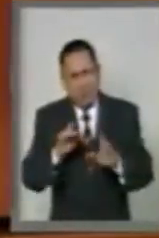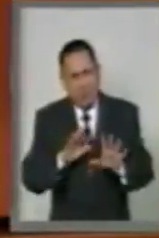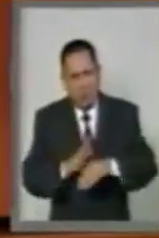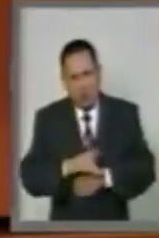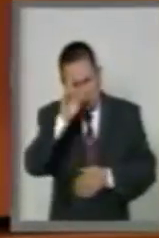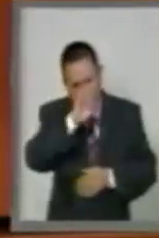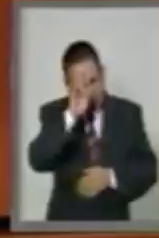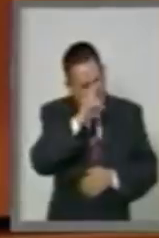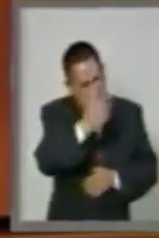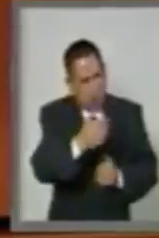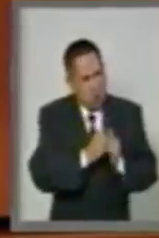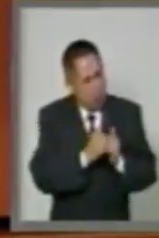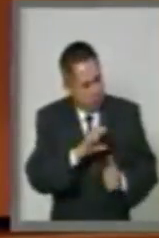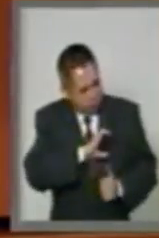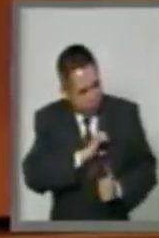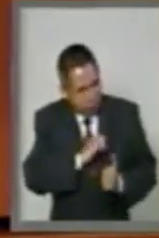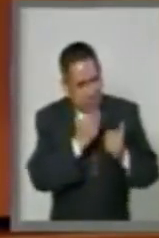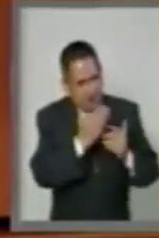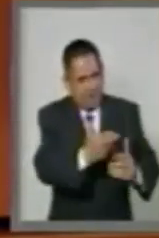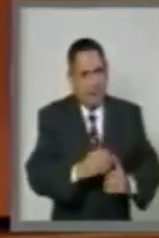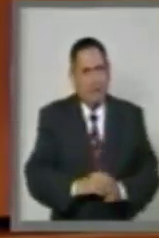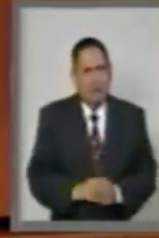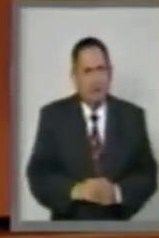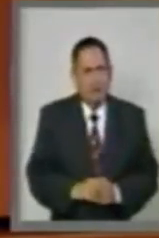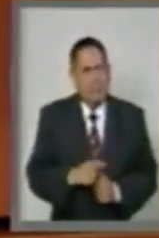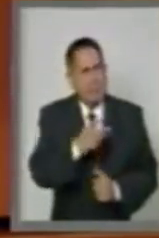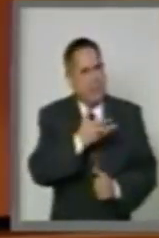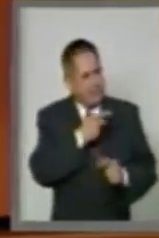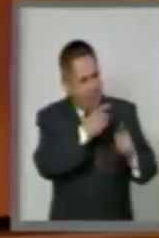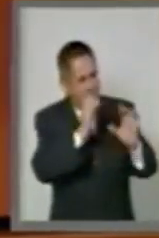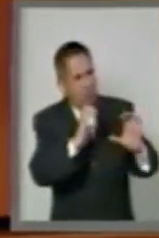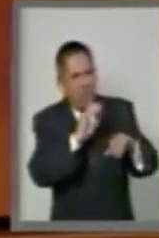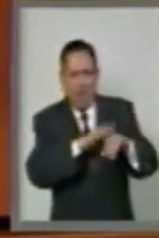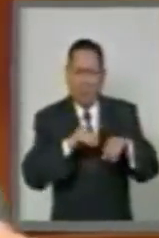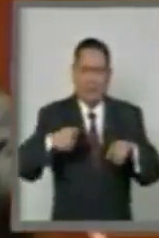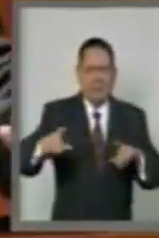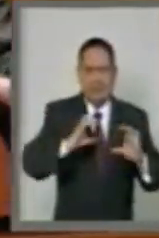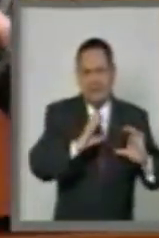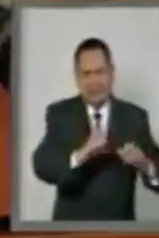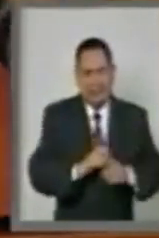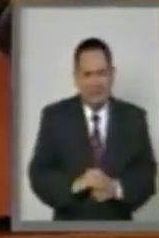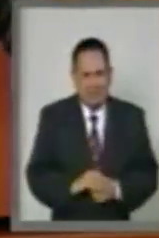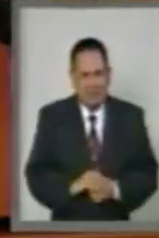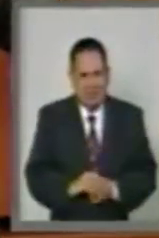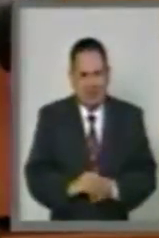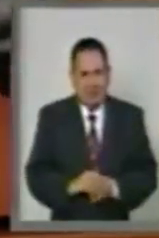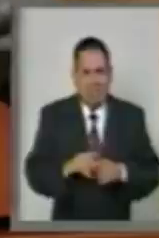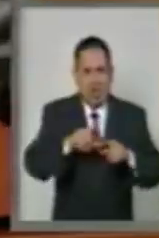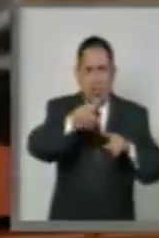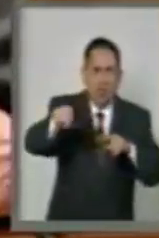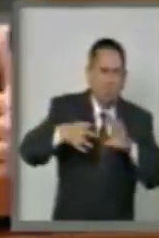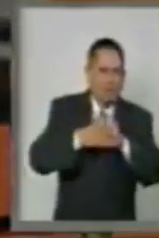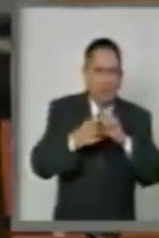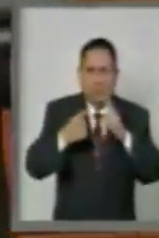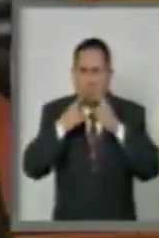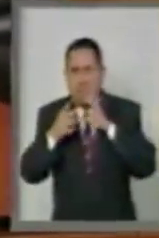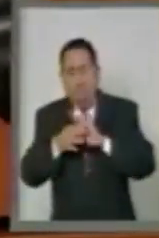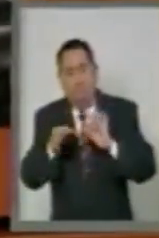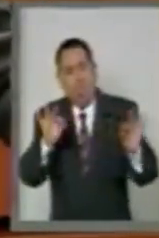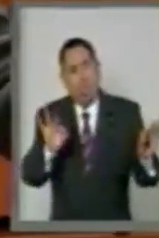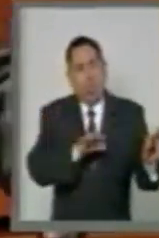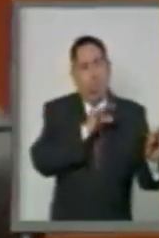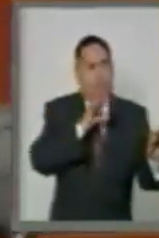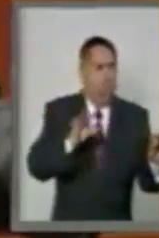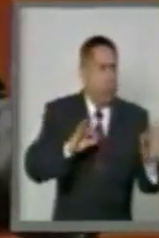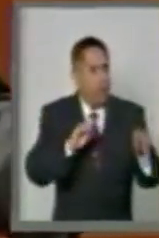lo recomiendo de veras con afecto. Tenga cuidado. Luego los cantos de las sirenas, no sé si fue candidato a